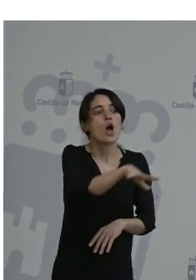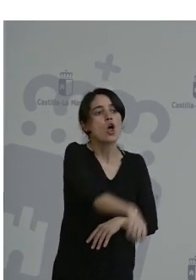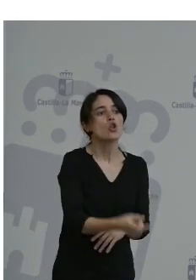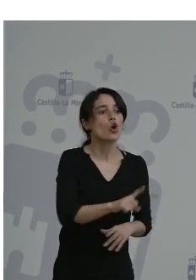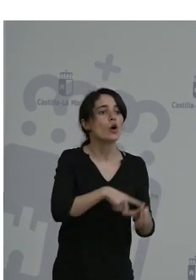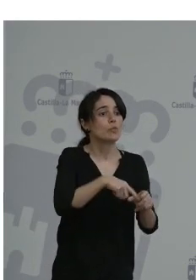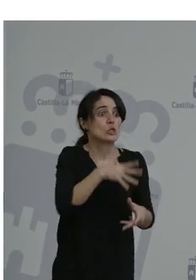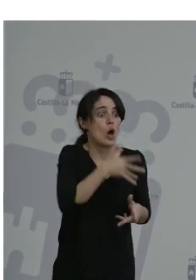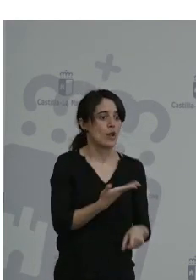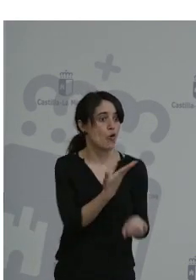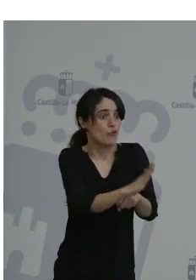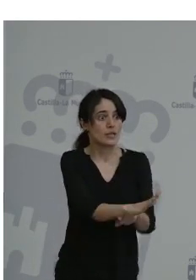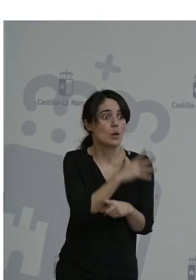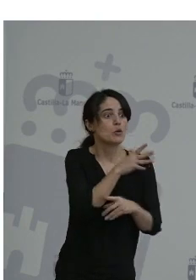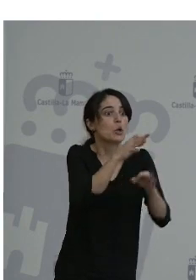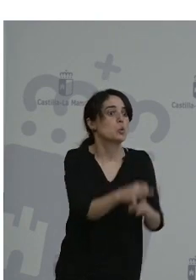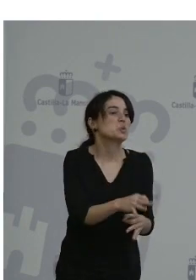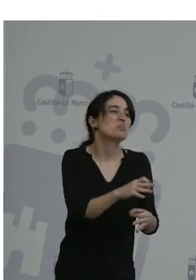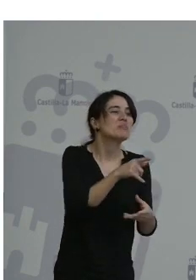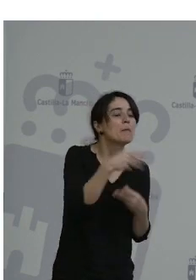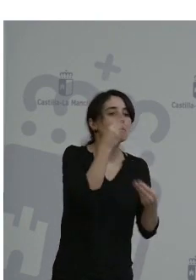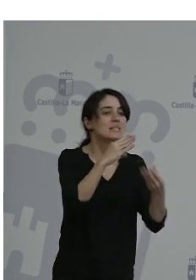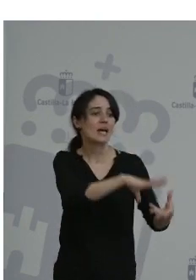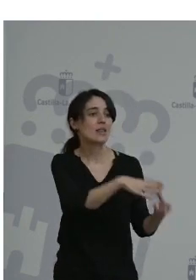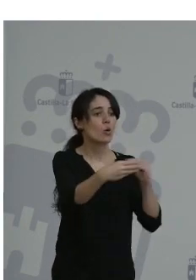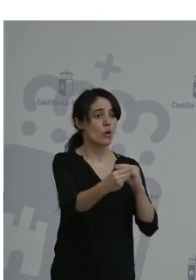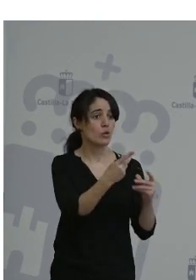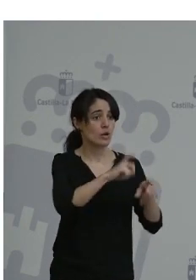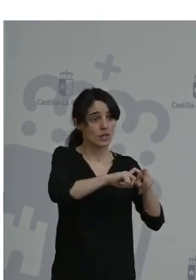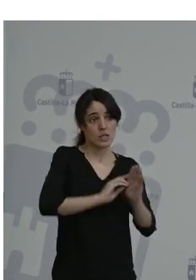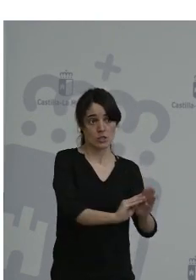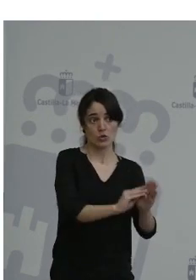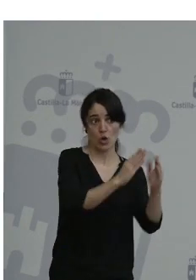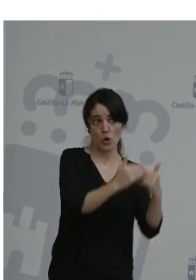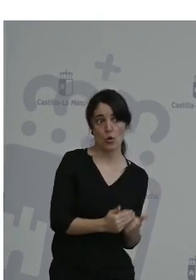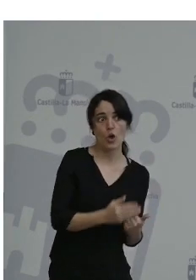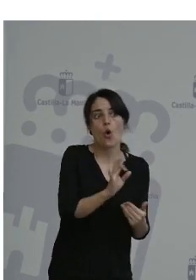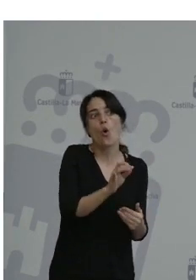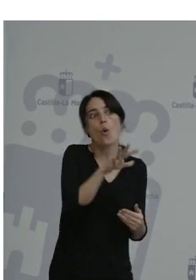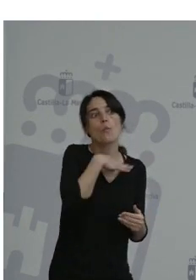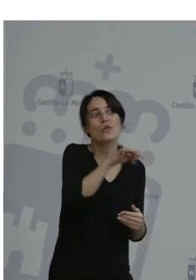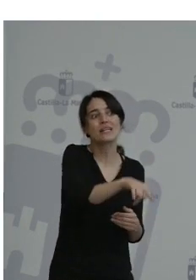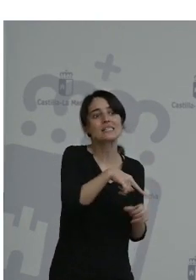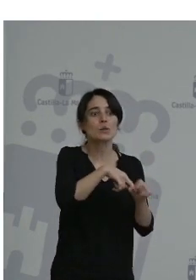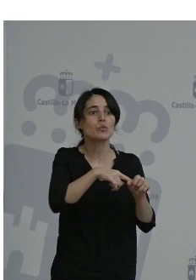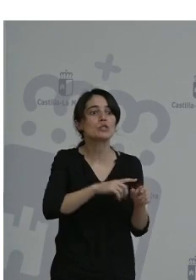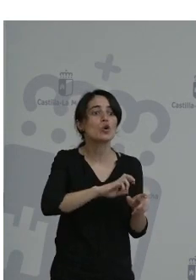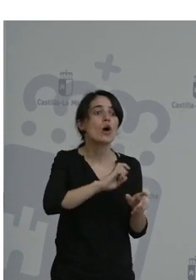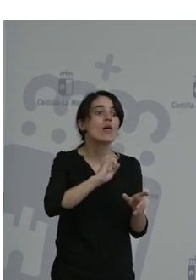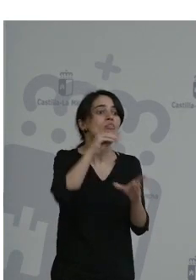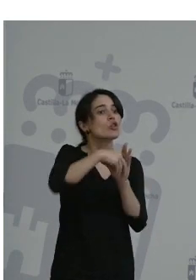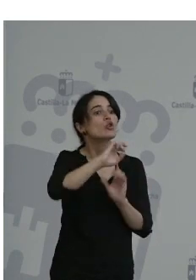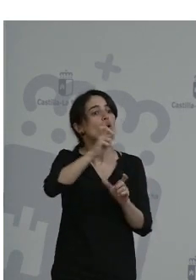le ofrece en ese momento porque no sea adecuado para sus características o sea en una localidad que esté alejada de su